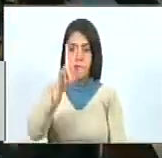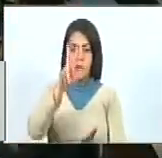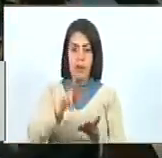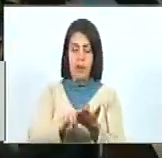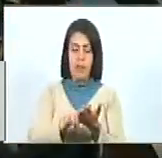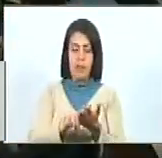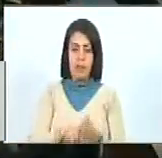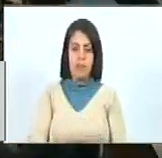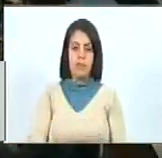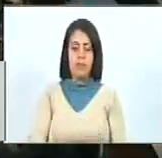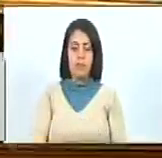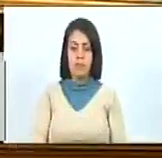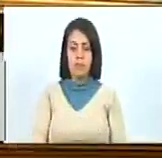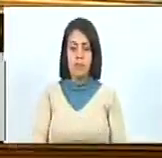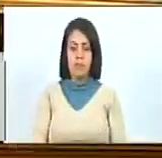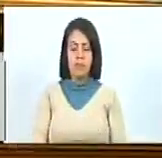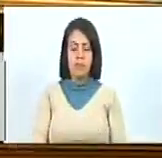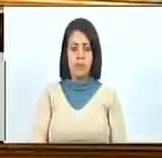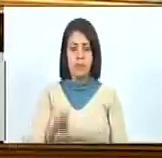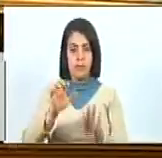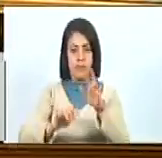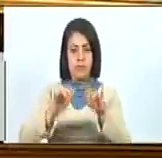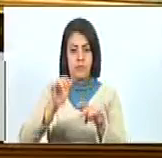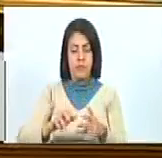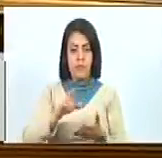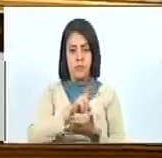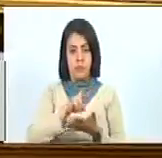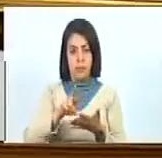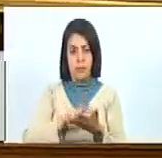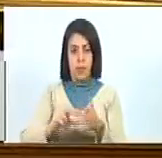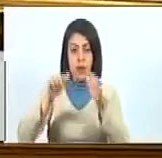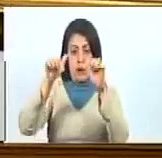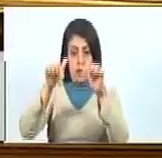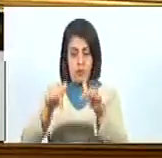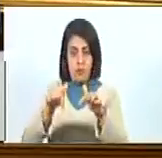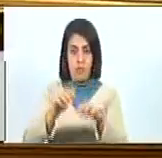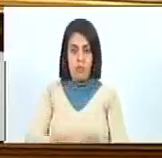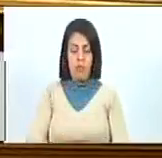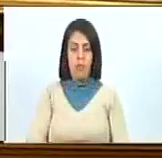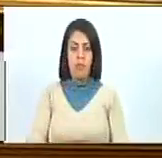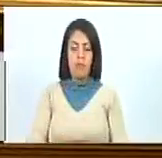Aprobada. Ciudadana secretaria, sílvanse dar lectura a la cuenta.